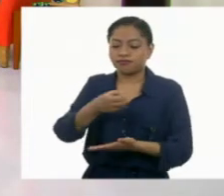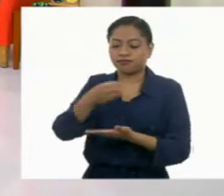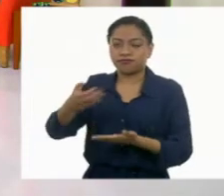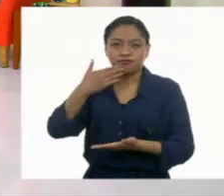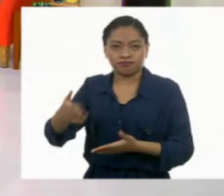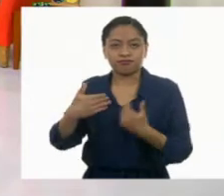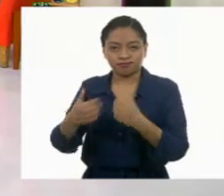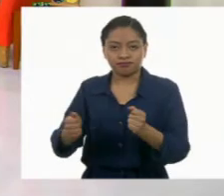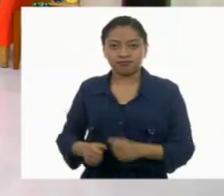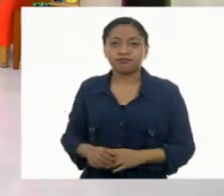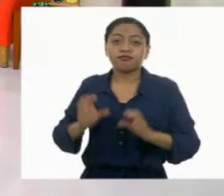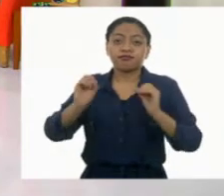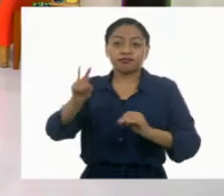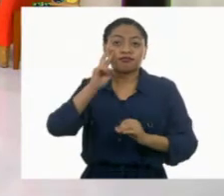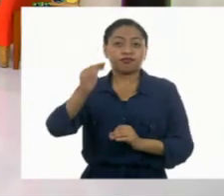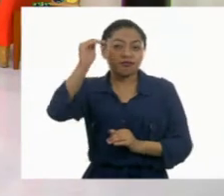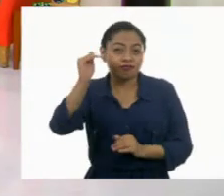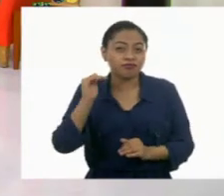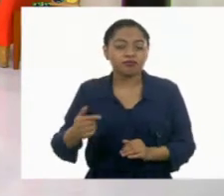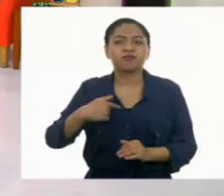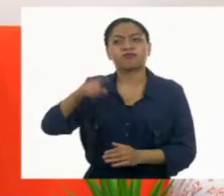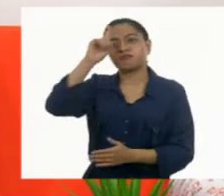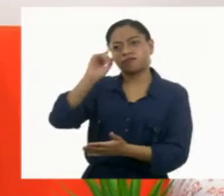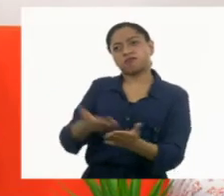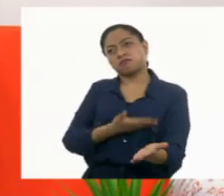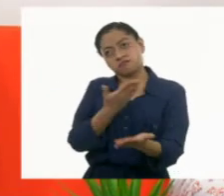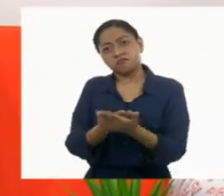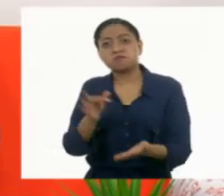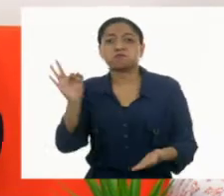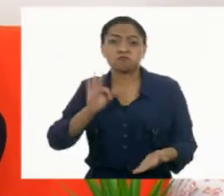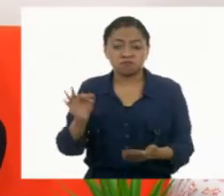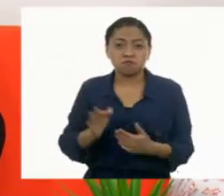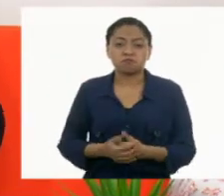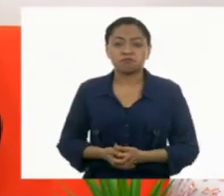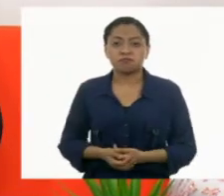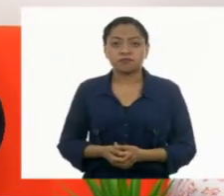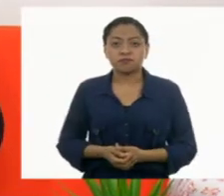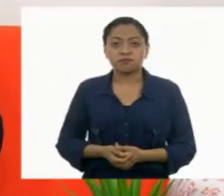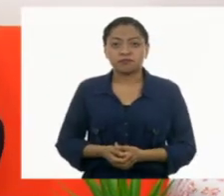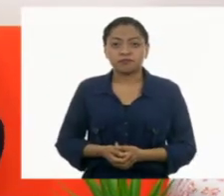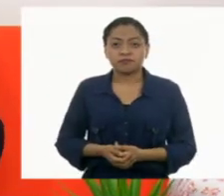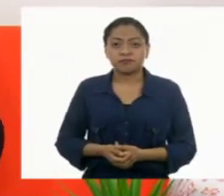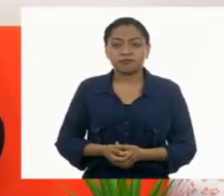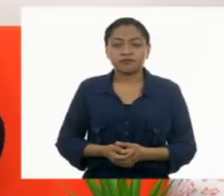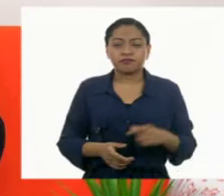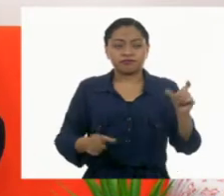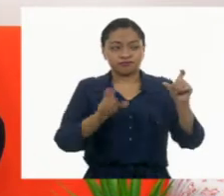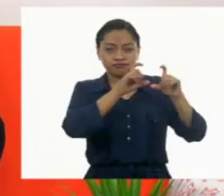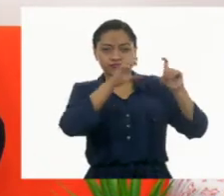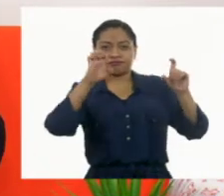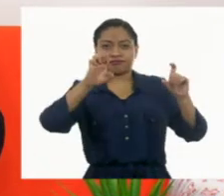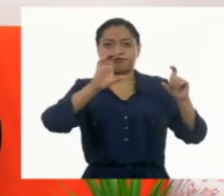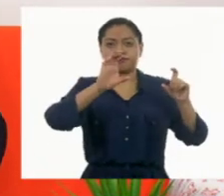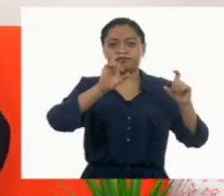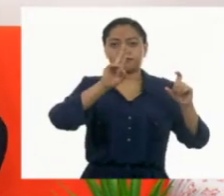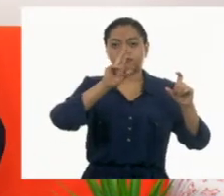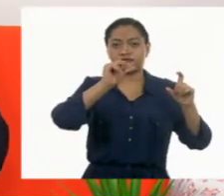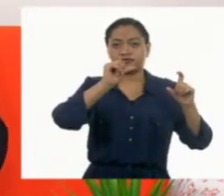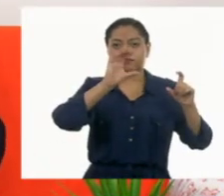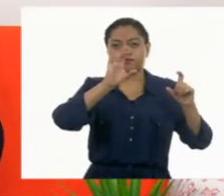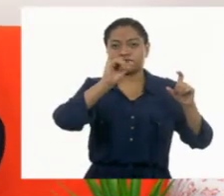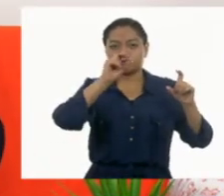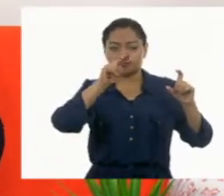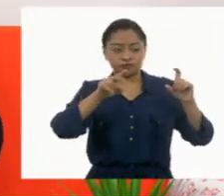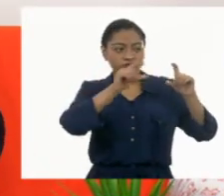para baja visión, yo me atrevería a recomendar, por ejemplo, que los elementos de una ecuación tengan suficiente